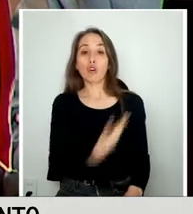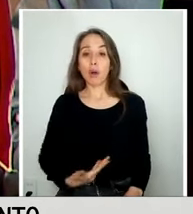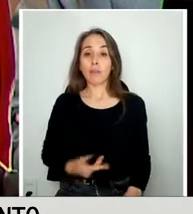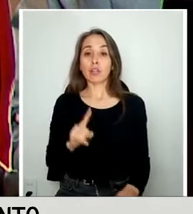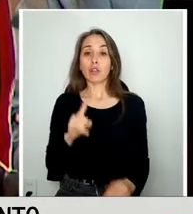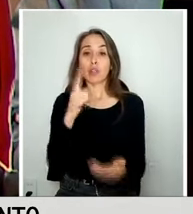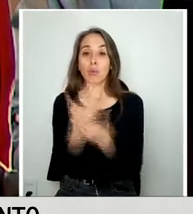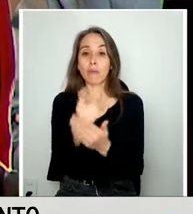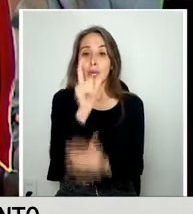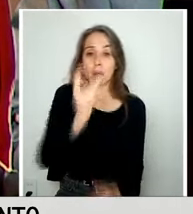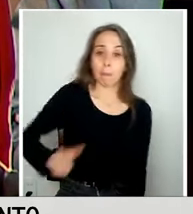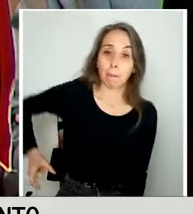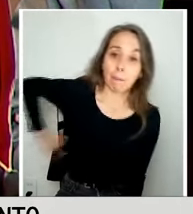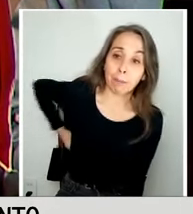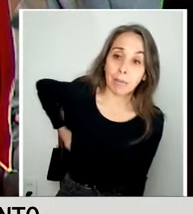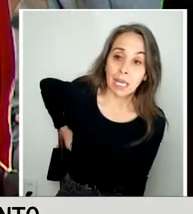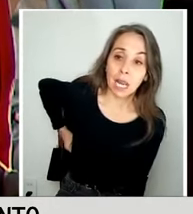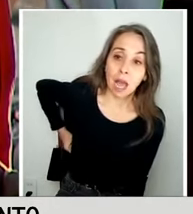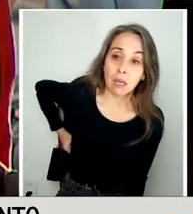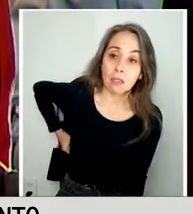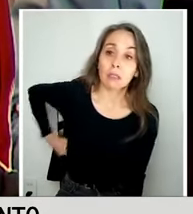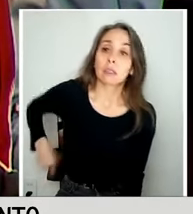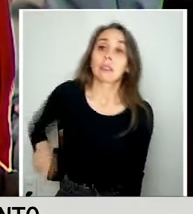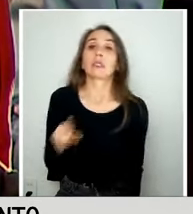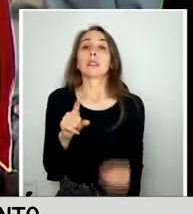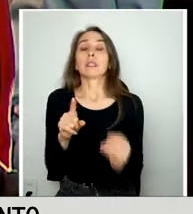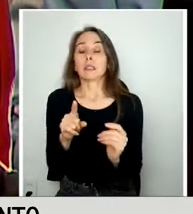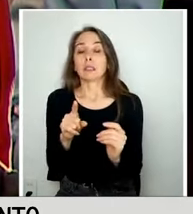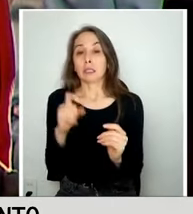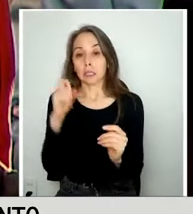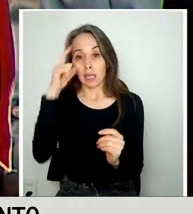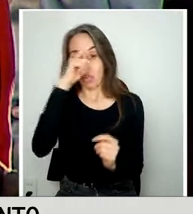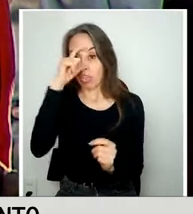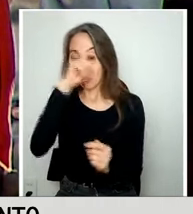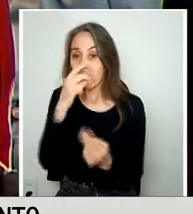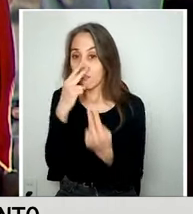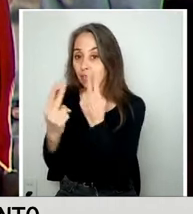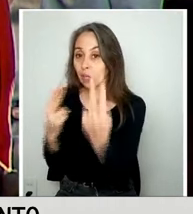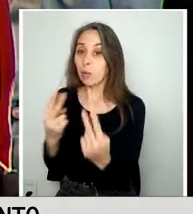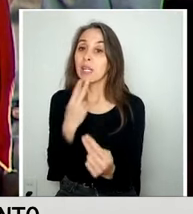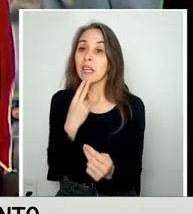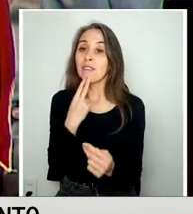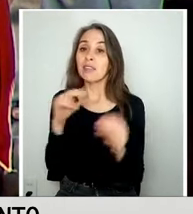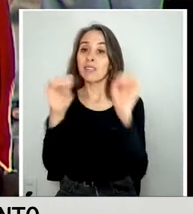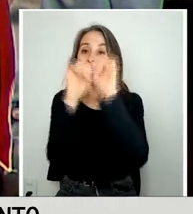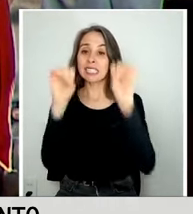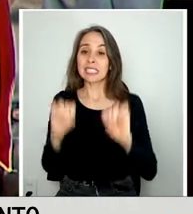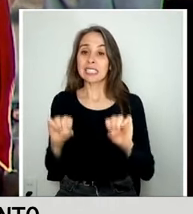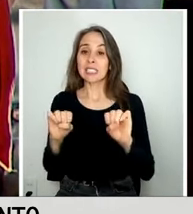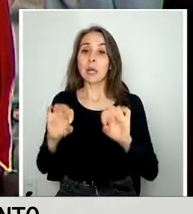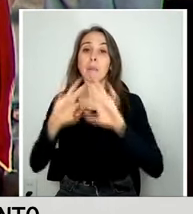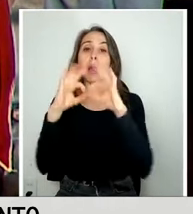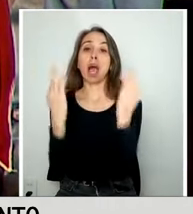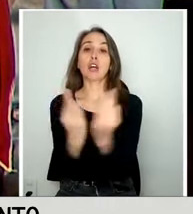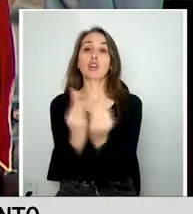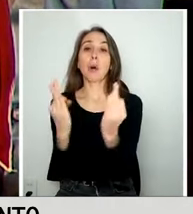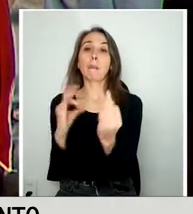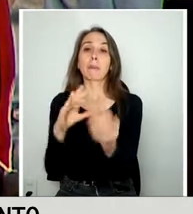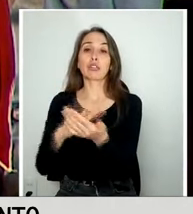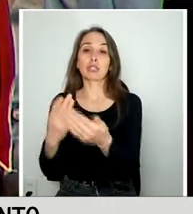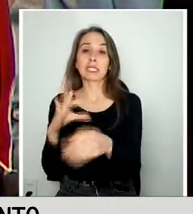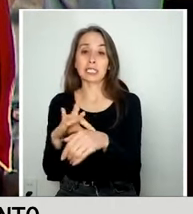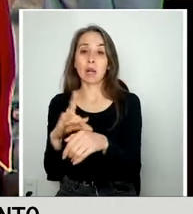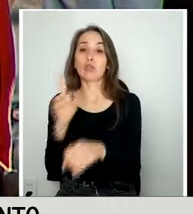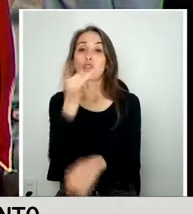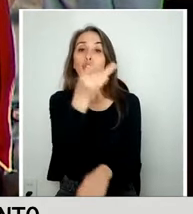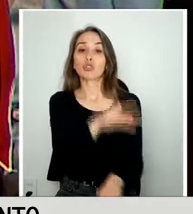pilas y corrige las dificultades que estaba viviendo el sistema completo de salud porque no es solamente